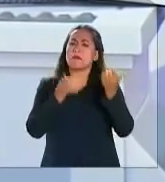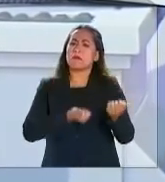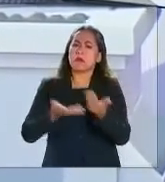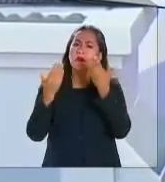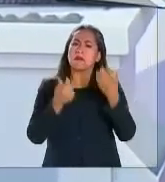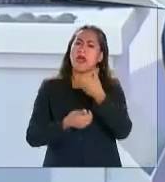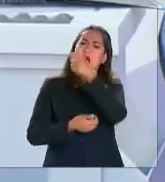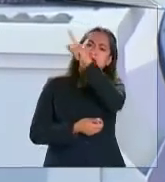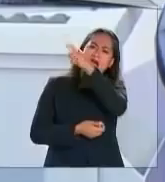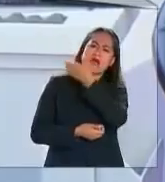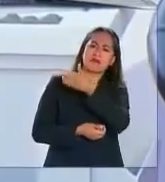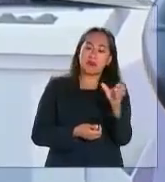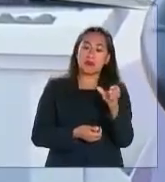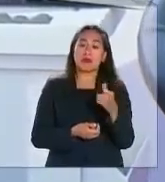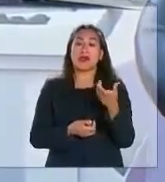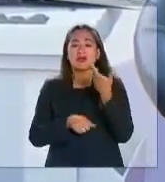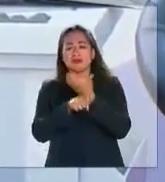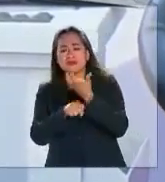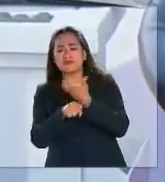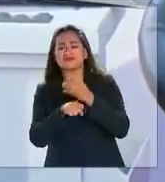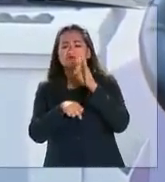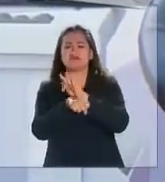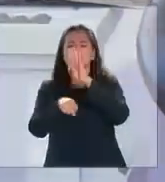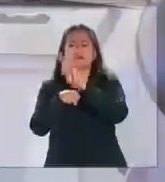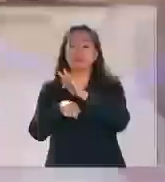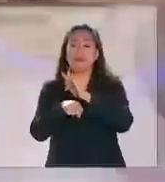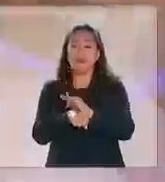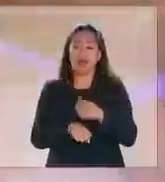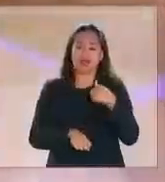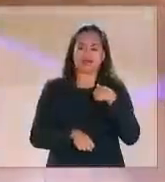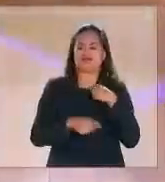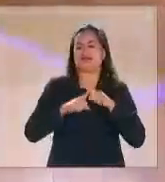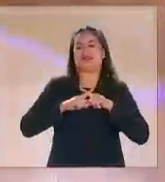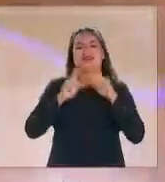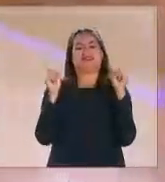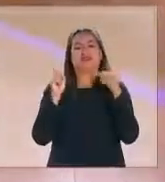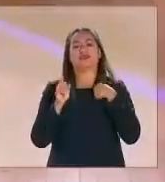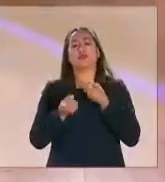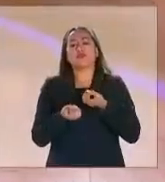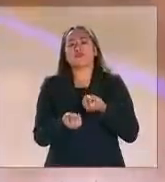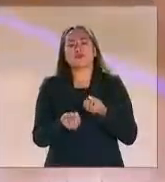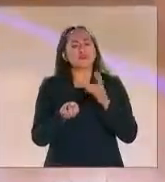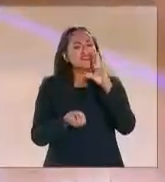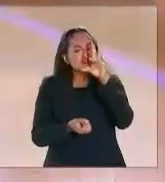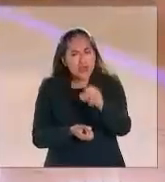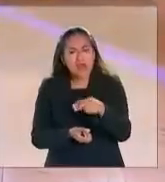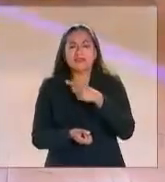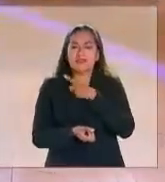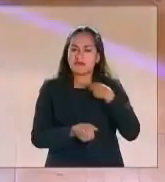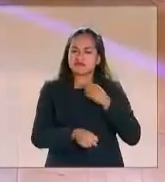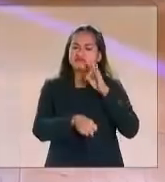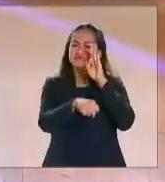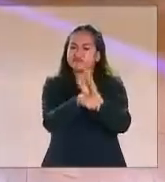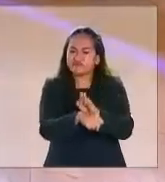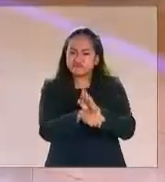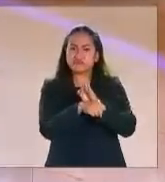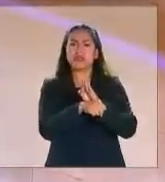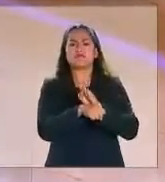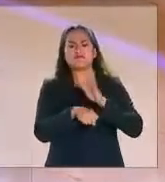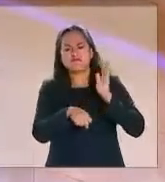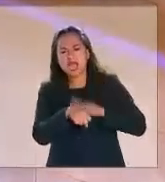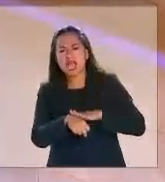agropecuaria nosotros nosotros asistencia vamos al productor hay que proteger el área de potenciar y